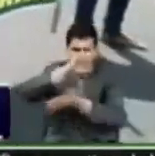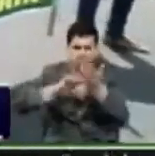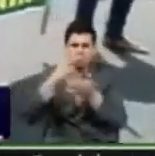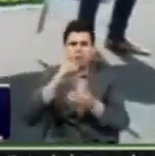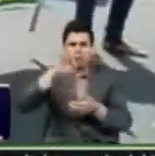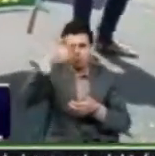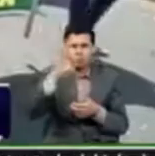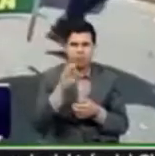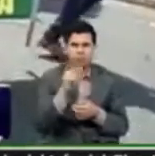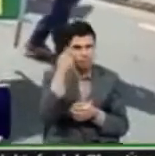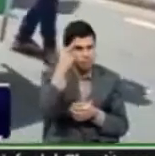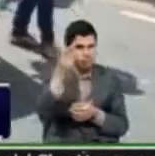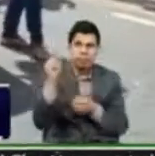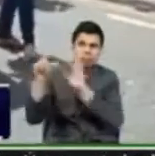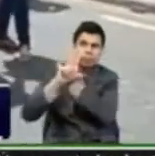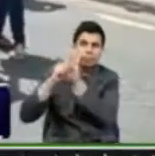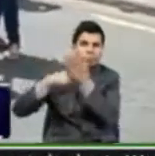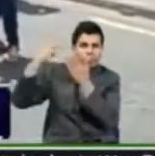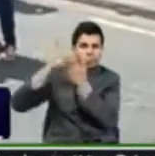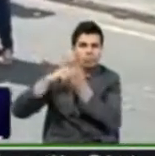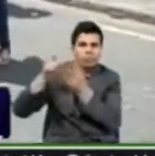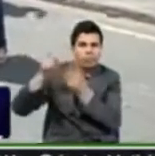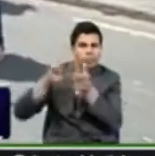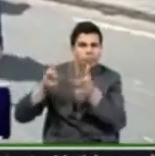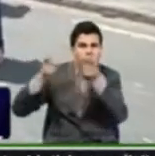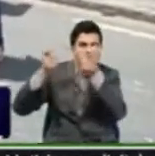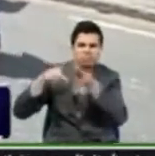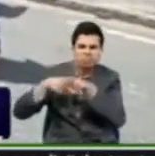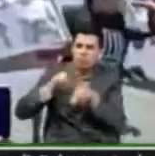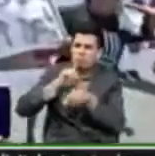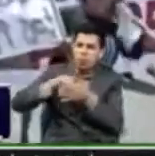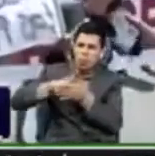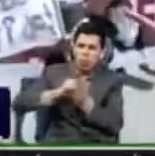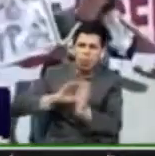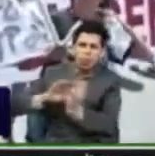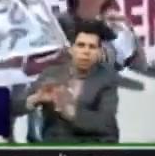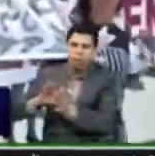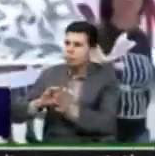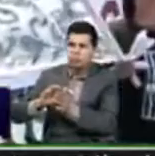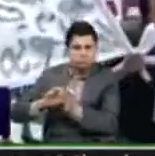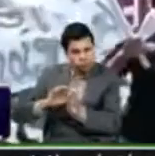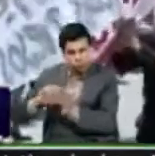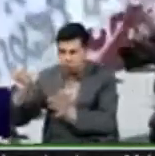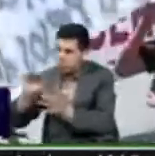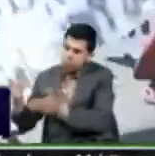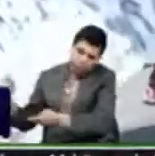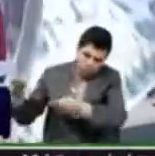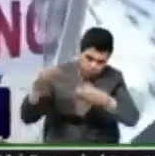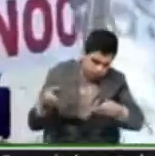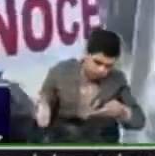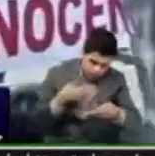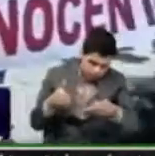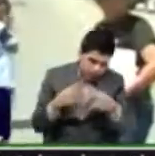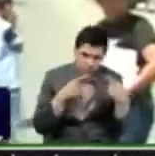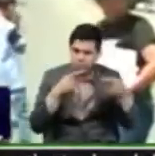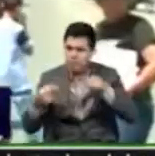Congreso que está congelado, entonces necesitamos que el Gobierno Nacional, a través de sus ministros, de